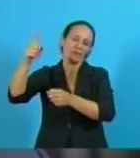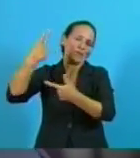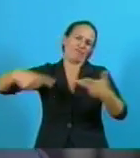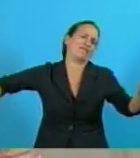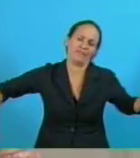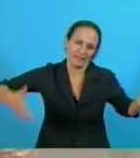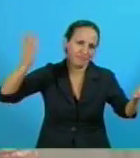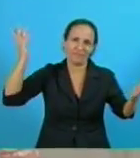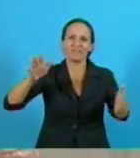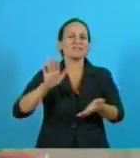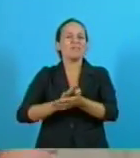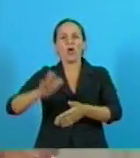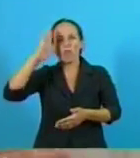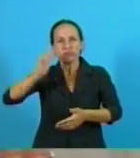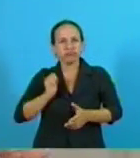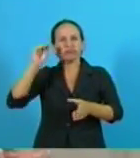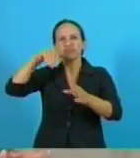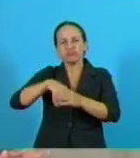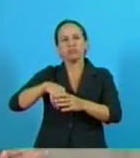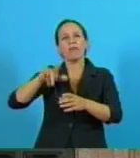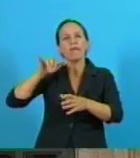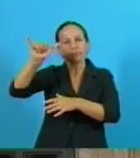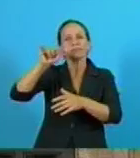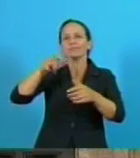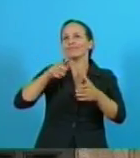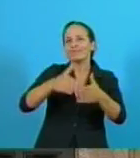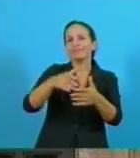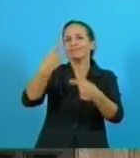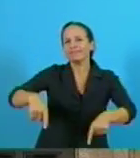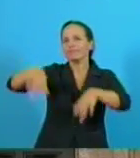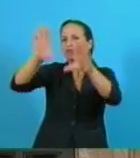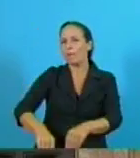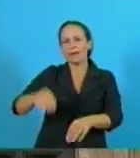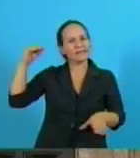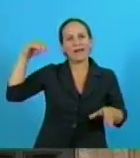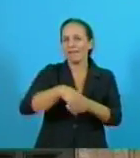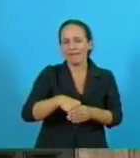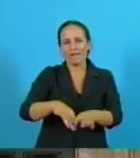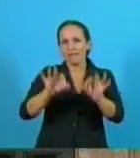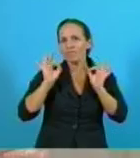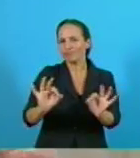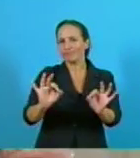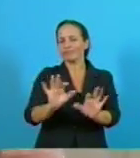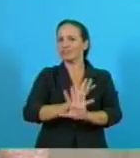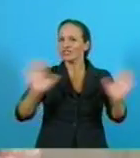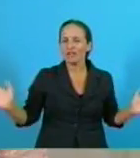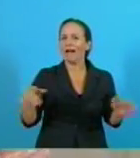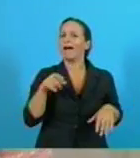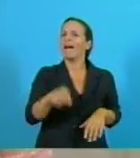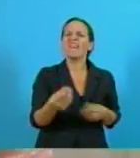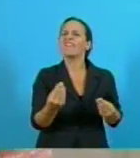Armadas incorporadas a la formación en la Argentina. Fuerzas Armadas incorporadas a